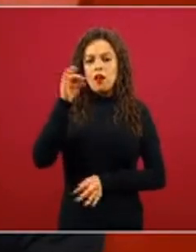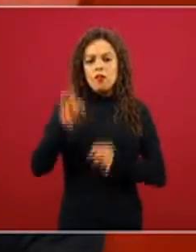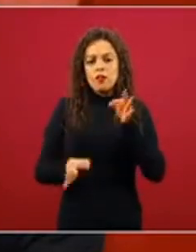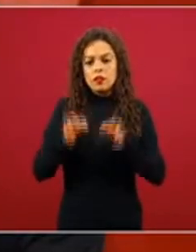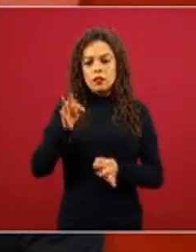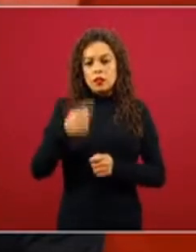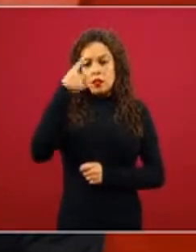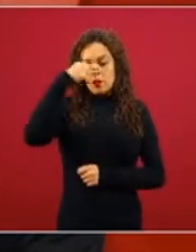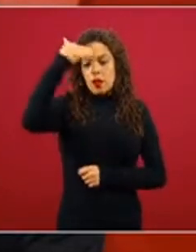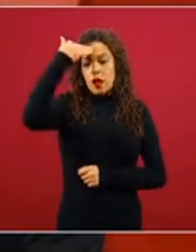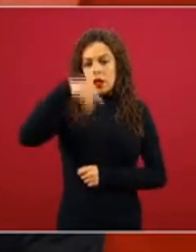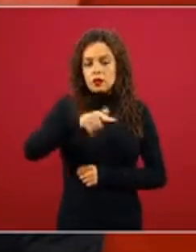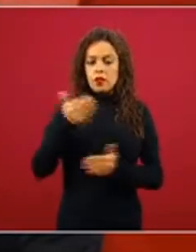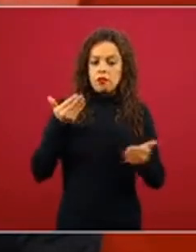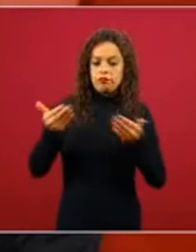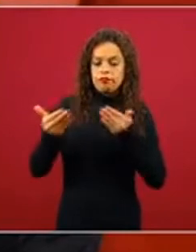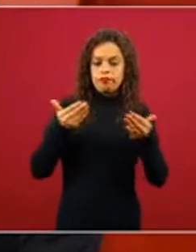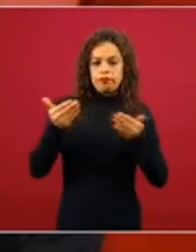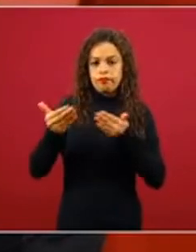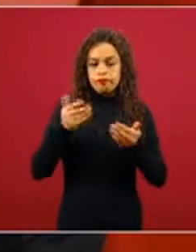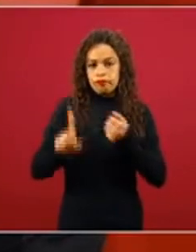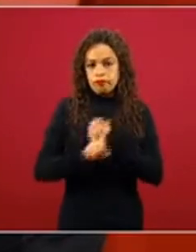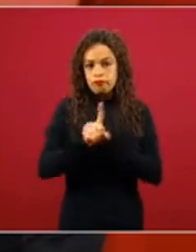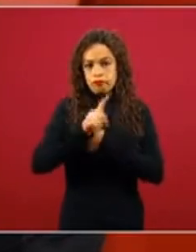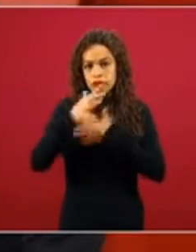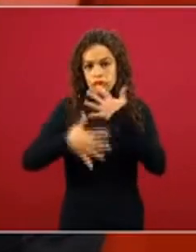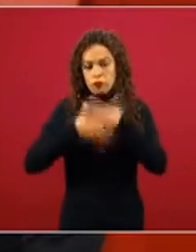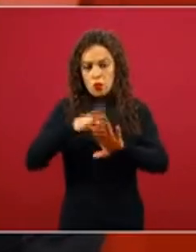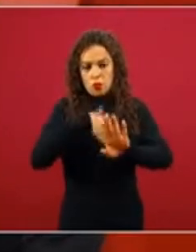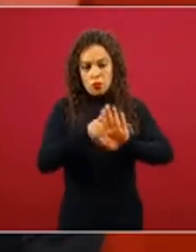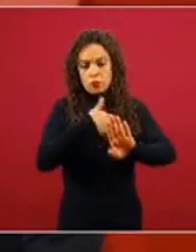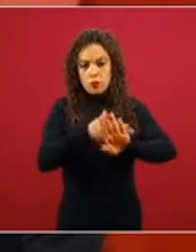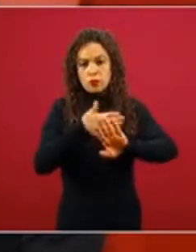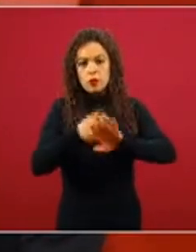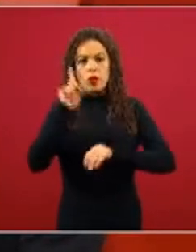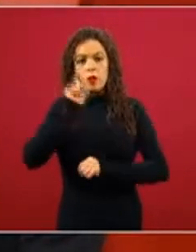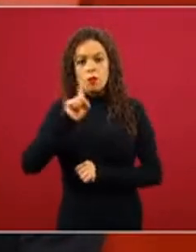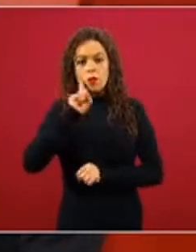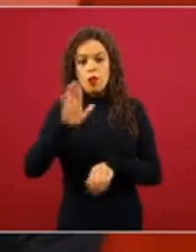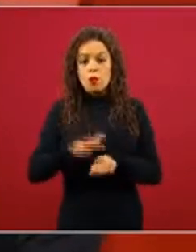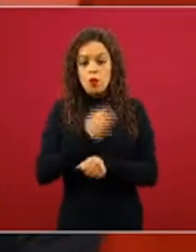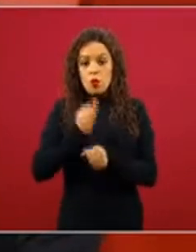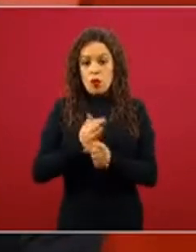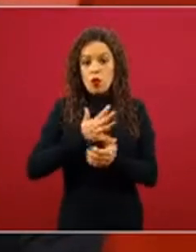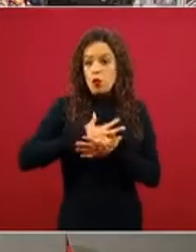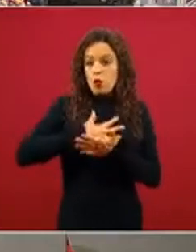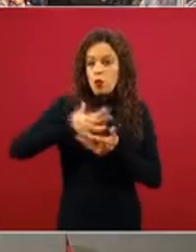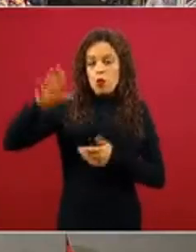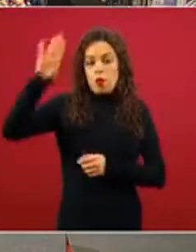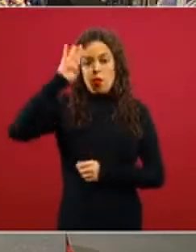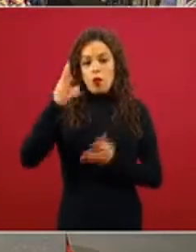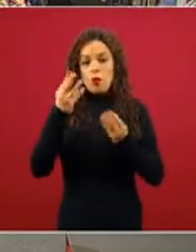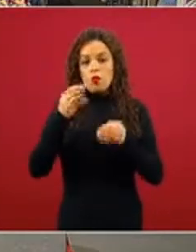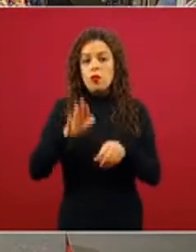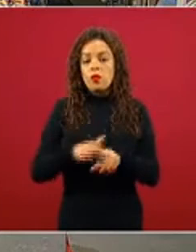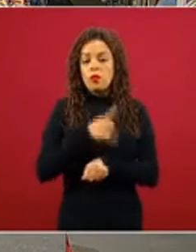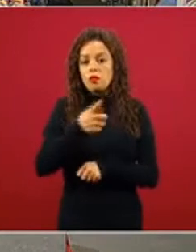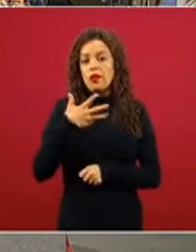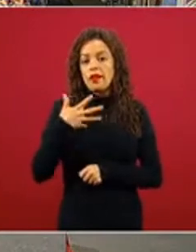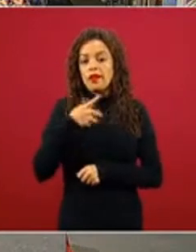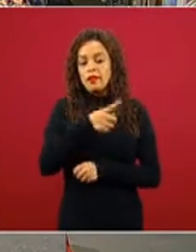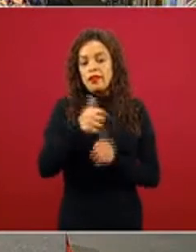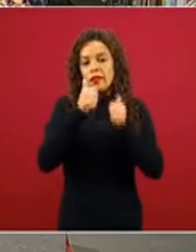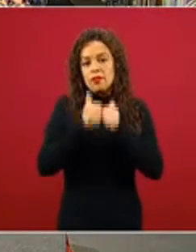las violencias hacia las mujeres, puesto que va un aumento por esta pandemia. Muchas gracias. Por favor. Seguro. La